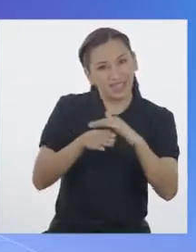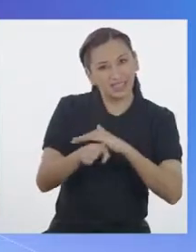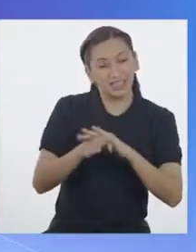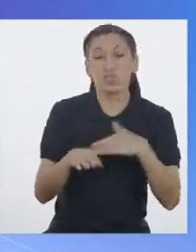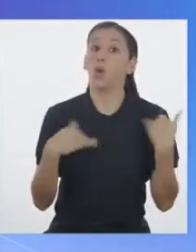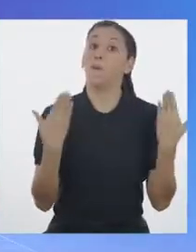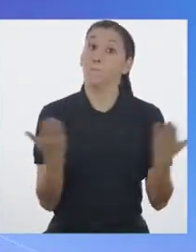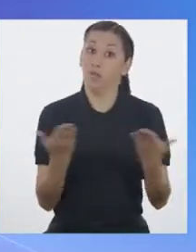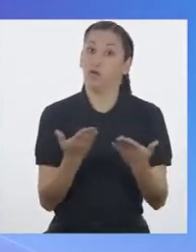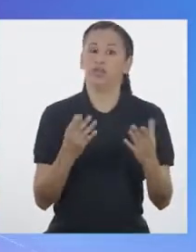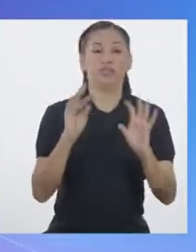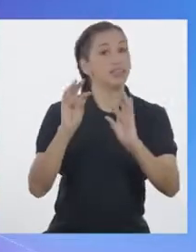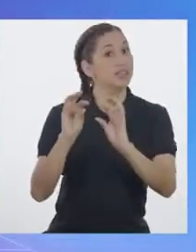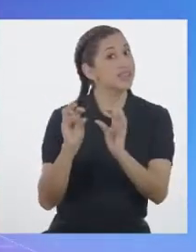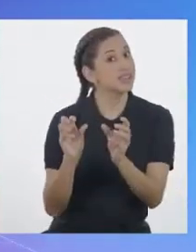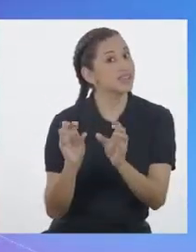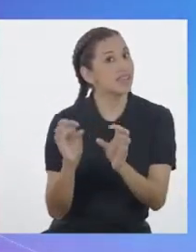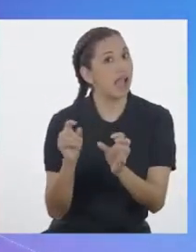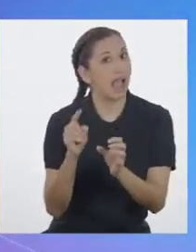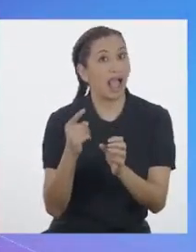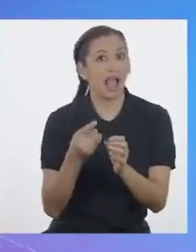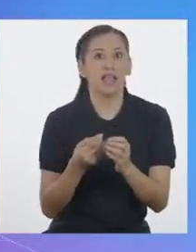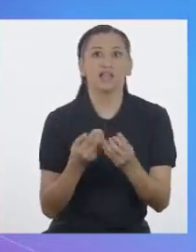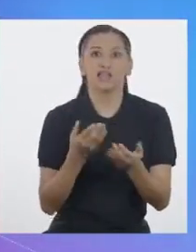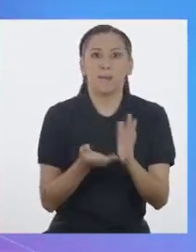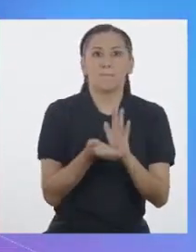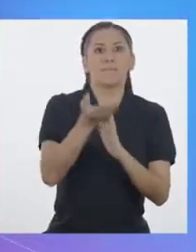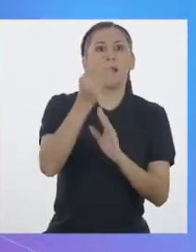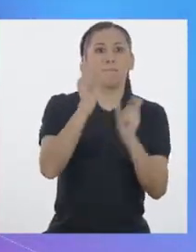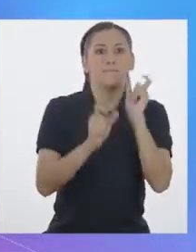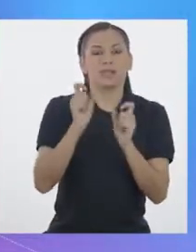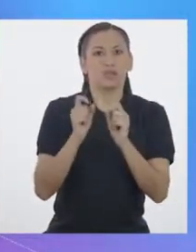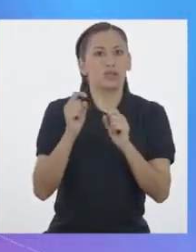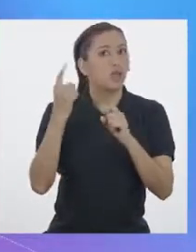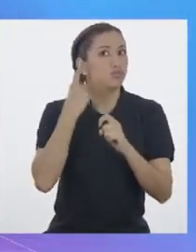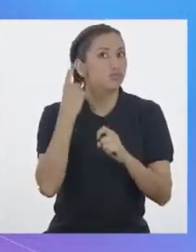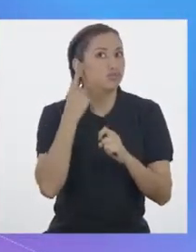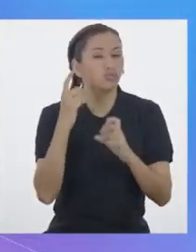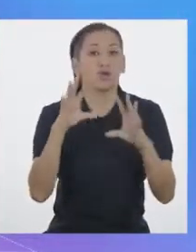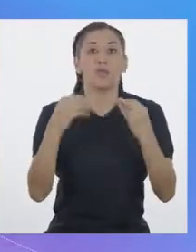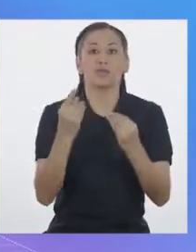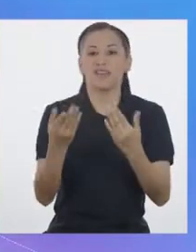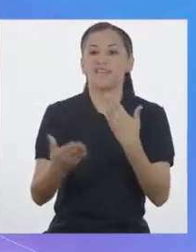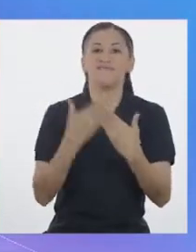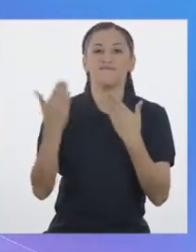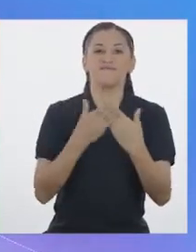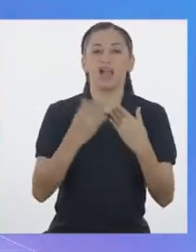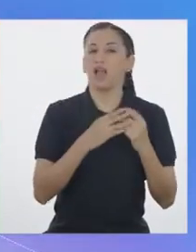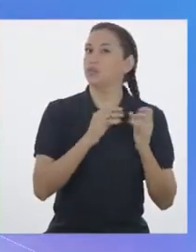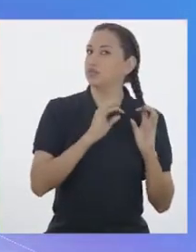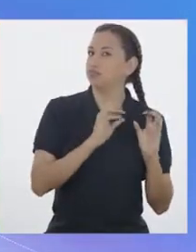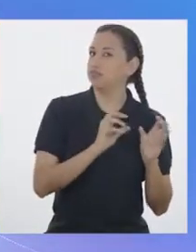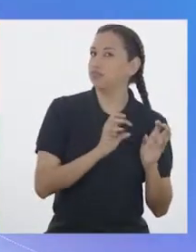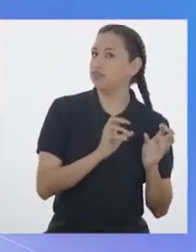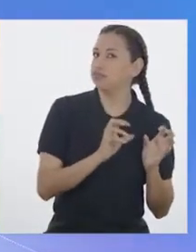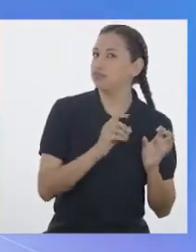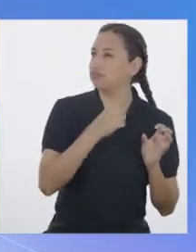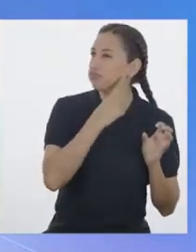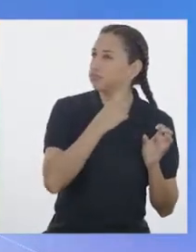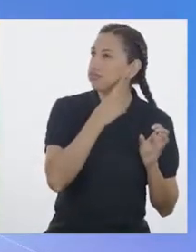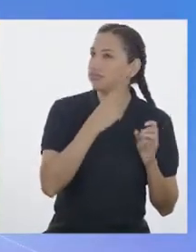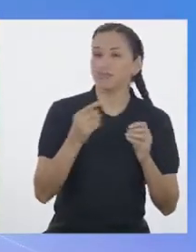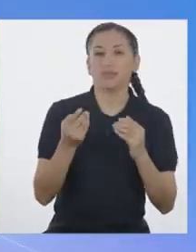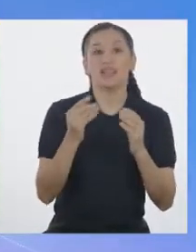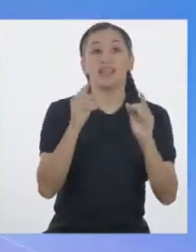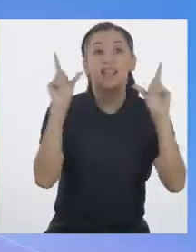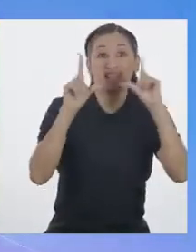Por ello, la radio subió bastante su audiencia Gracias a su adaptabilidad y mayor alcance